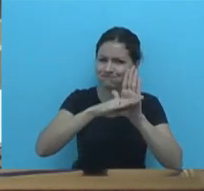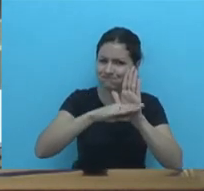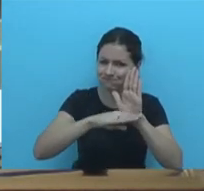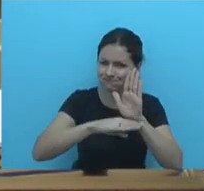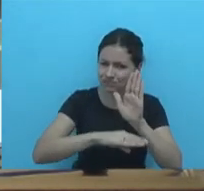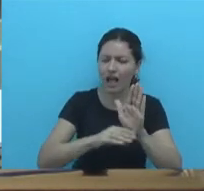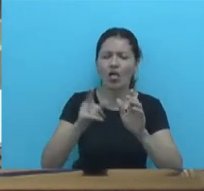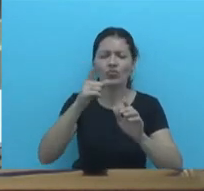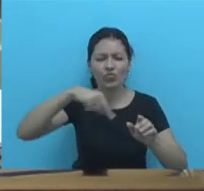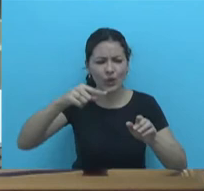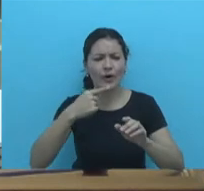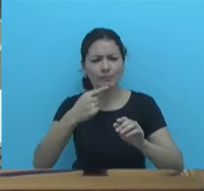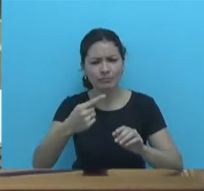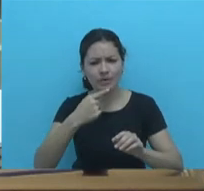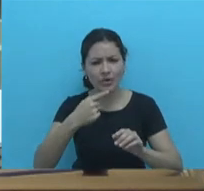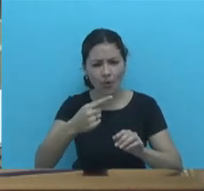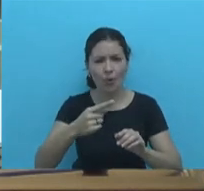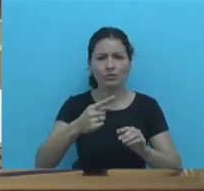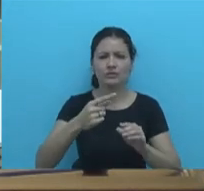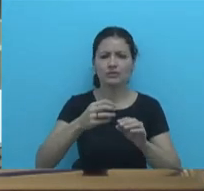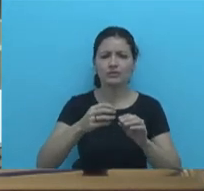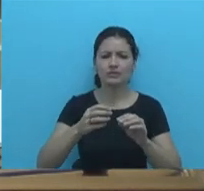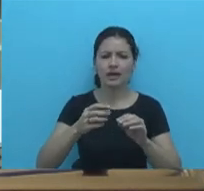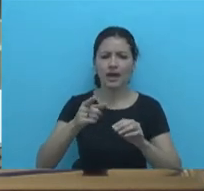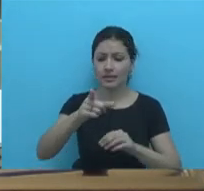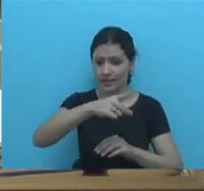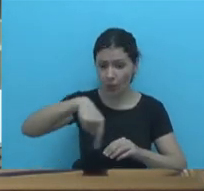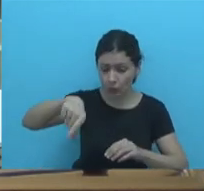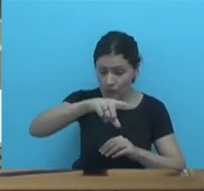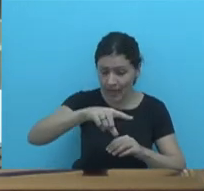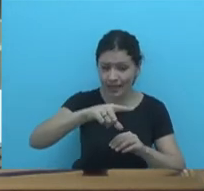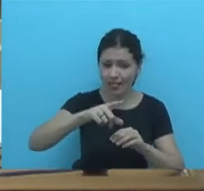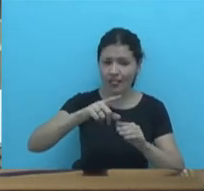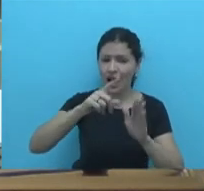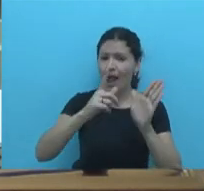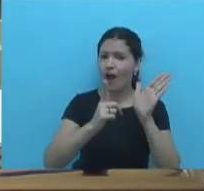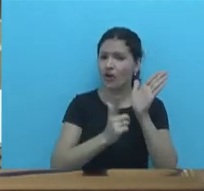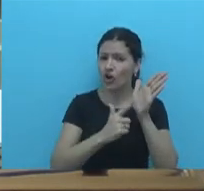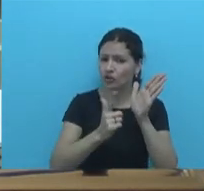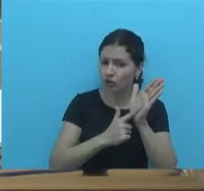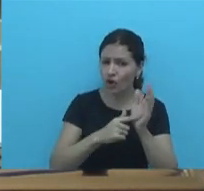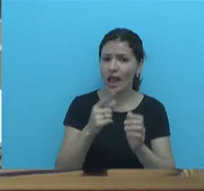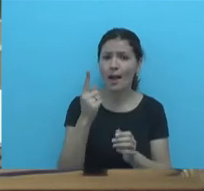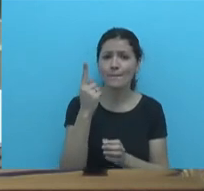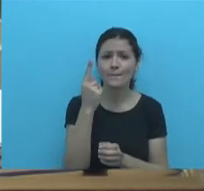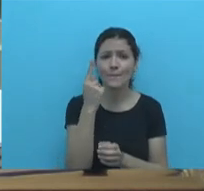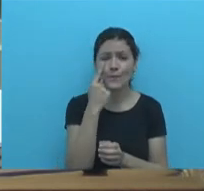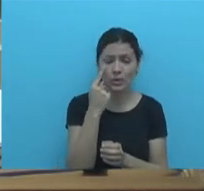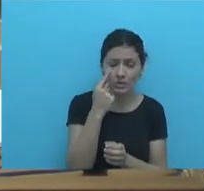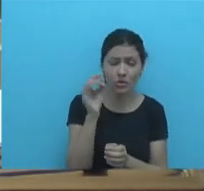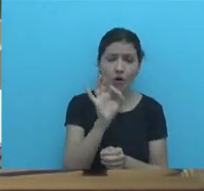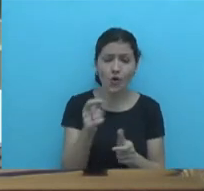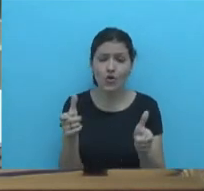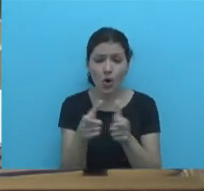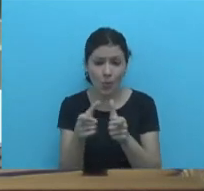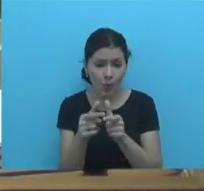que soportar o llevar adelante e implementarlo el municipio y la comuna que